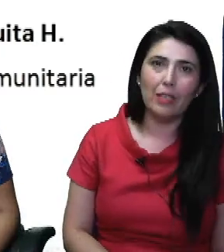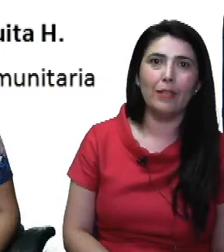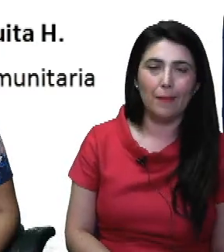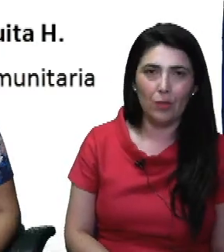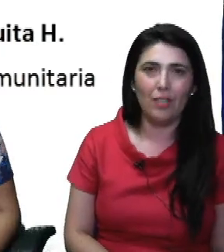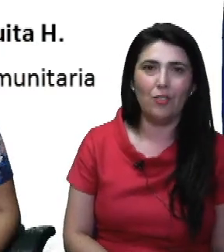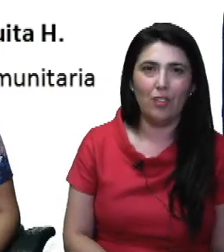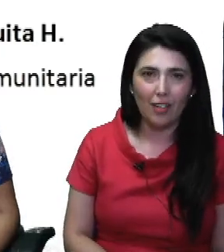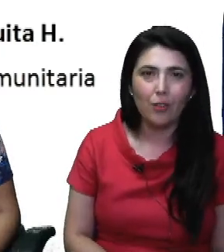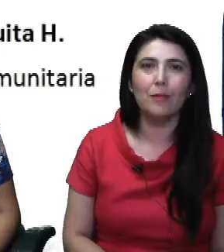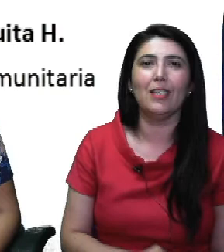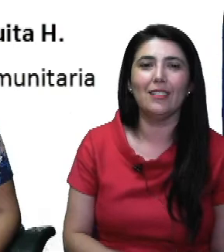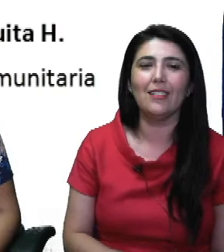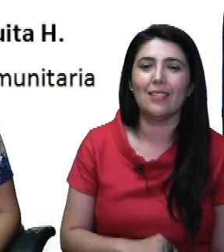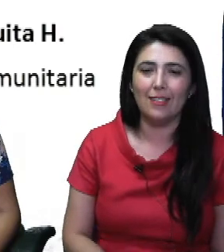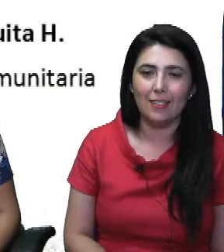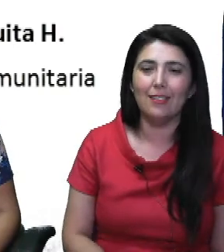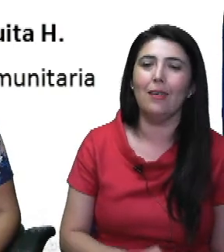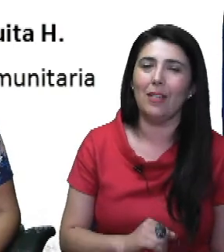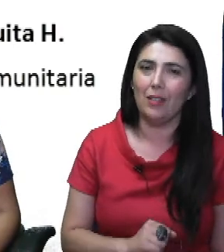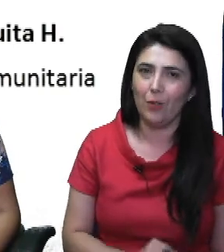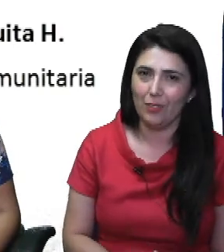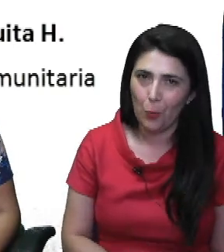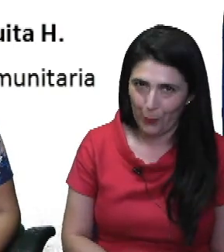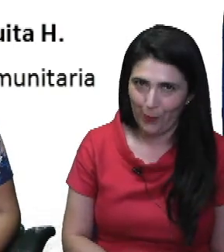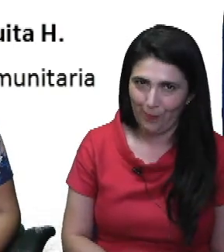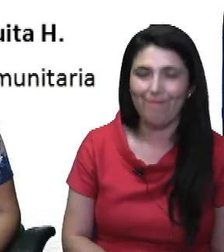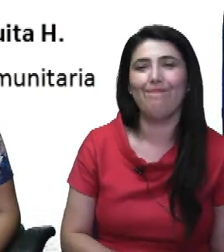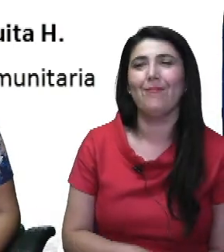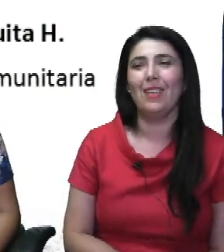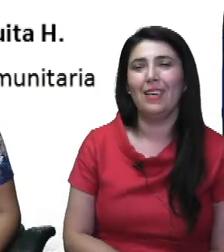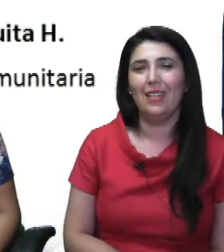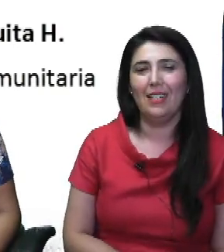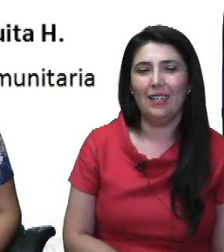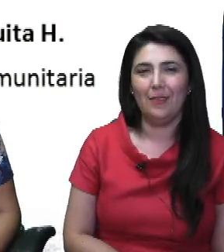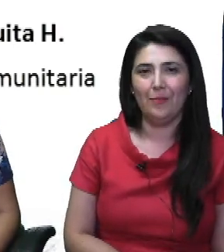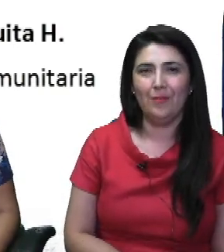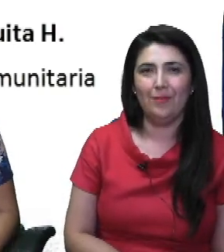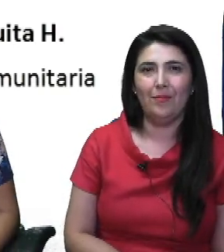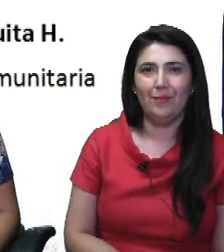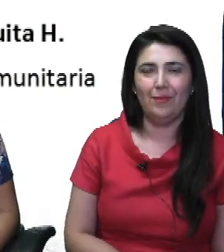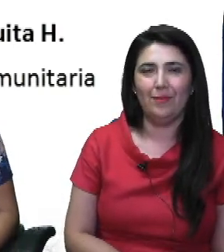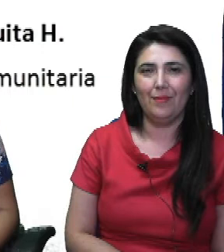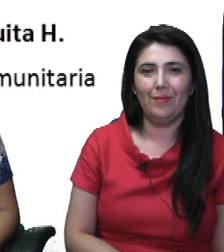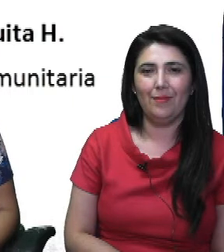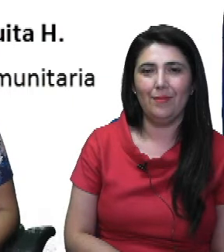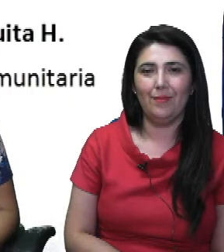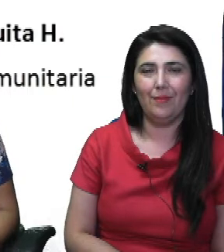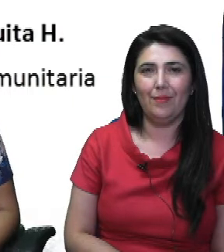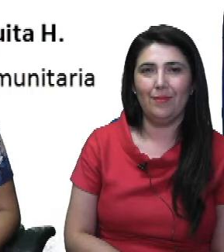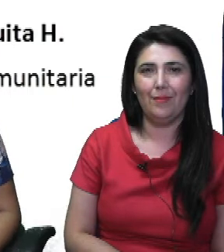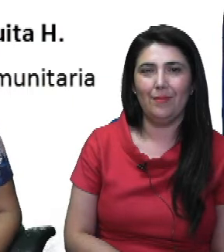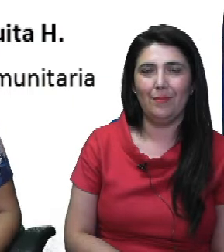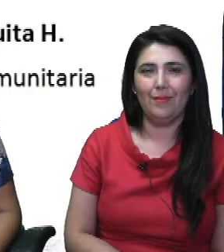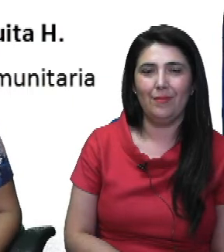trabajo en el Departamento de Gestión del Riesgo de Emergencias y Desastres del Ministerio de Salud. Le damos la bienvenida a esta clase denominada